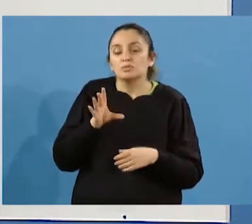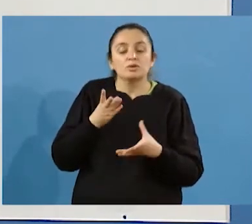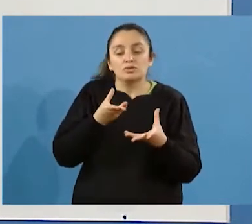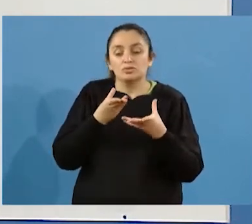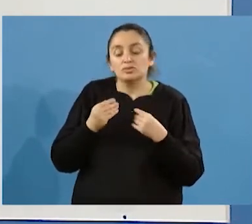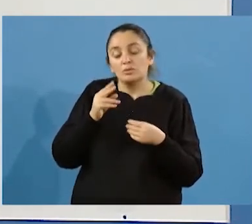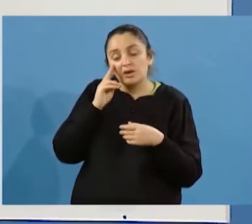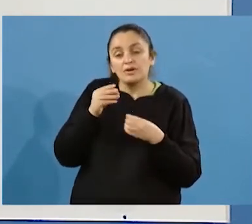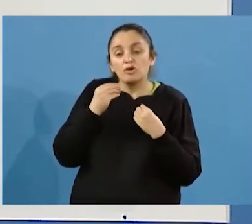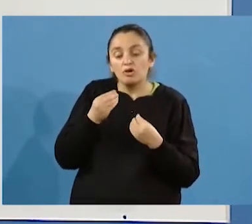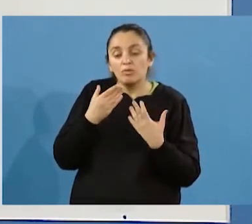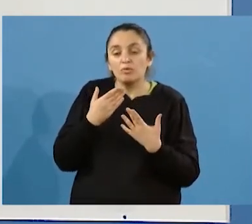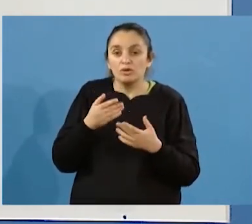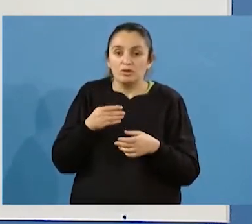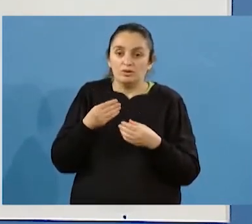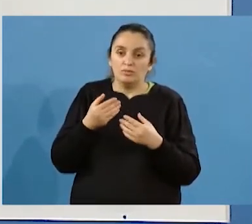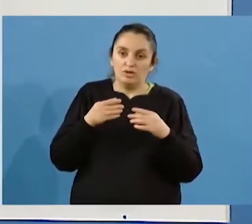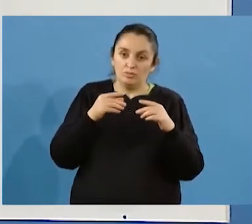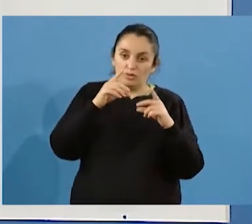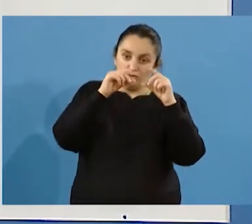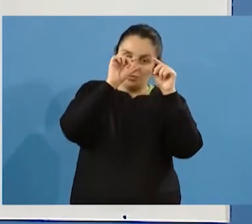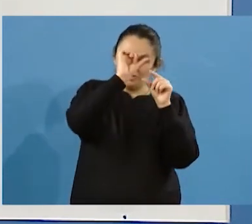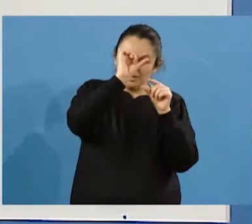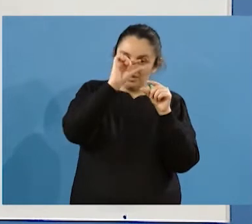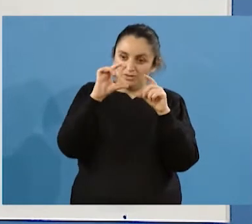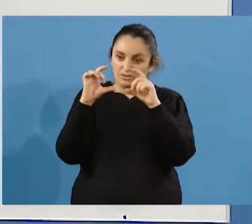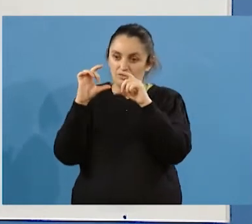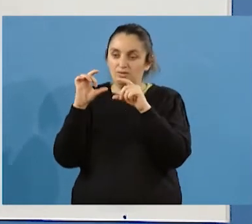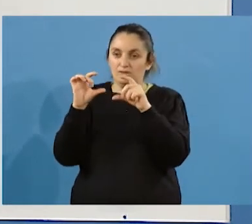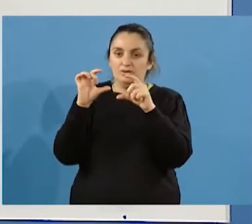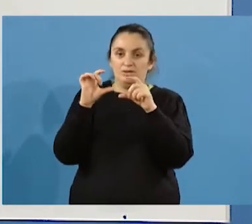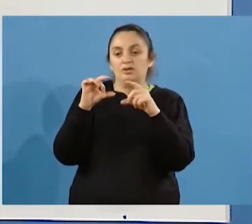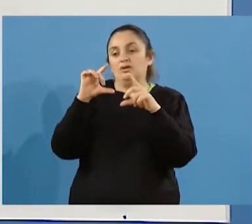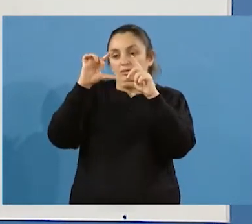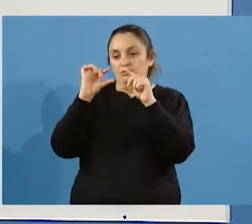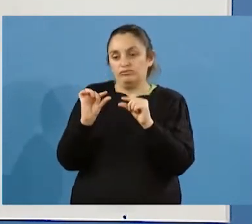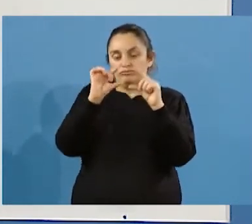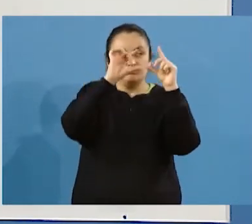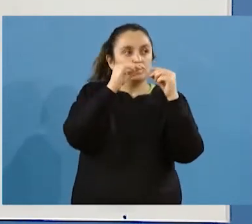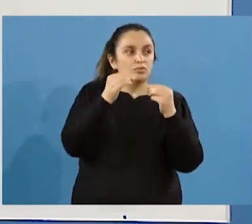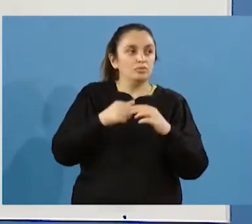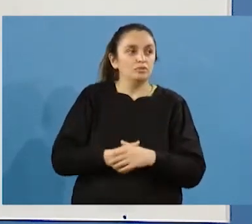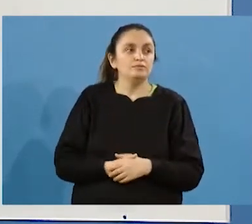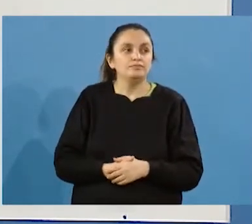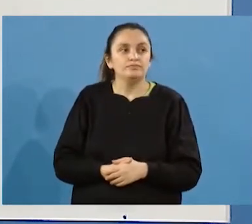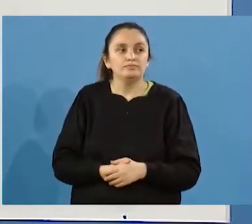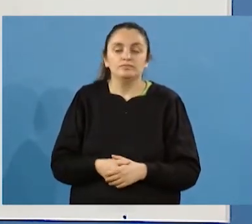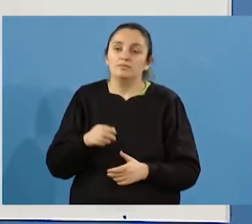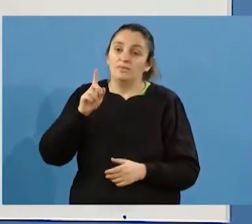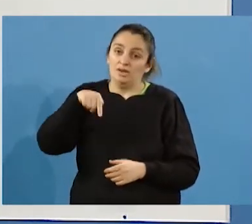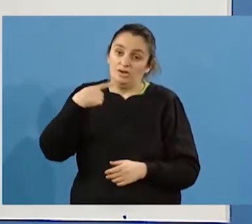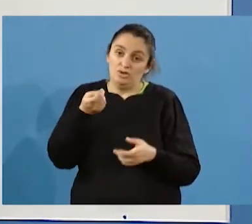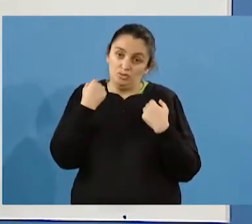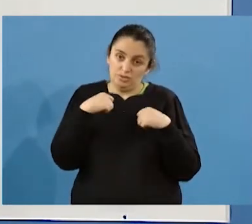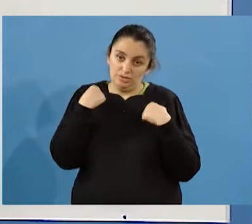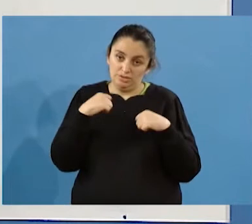simplificar el el índice con los exponentes que están adentro del radicando en el otro ejercicio